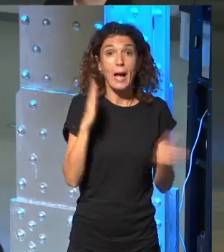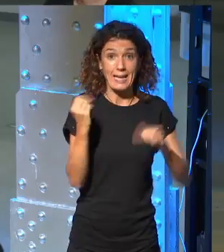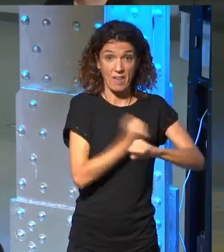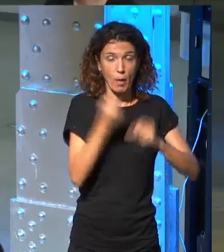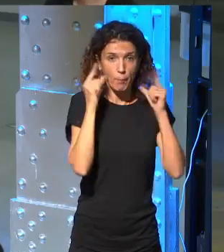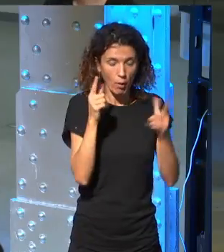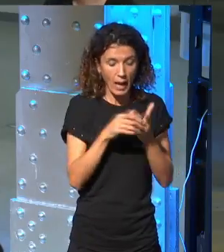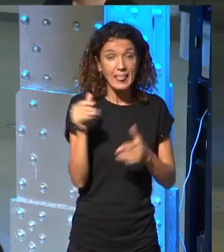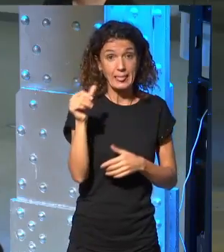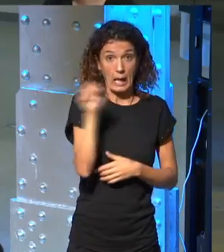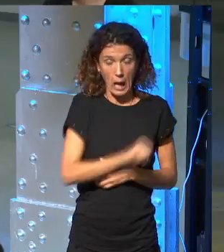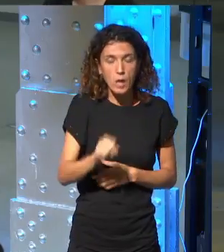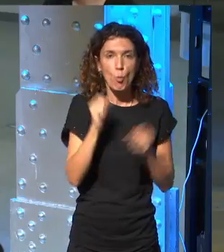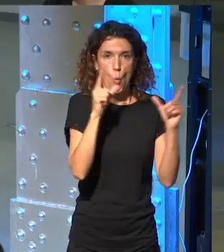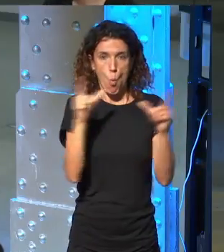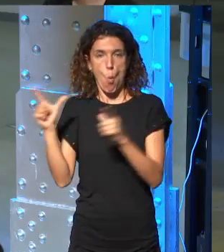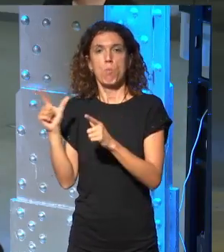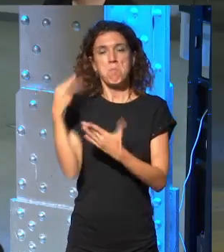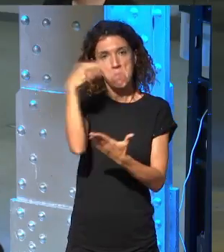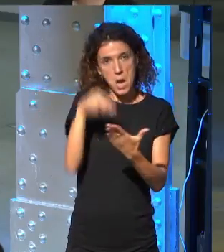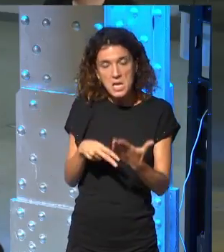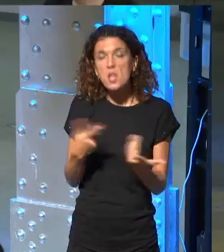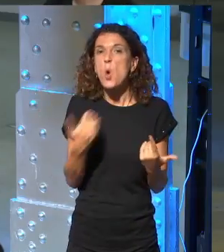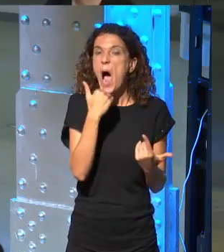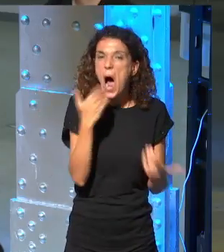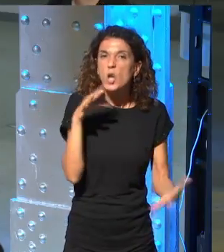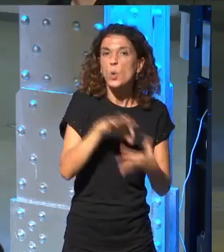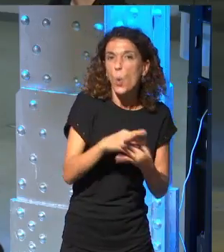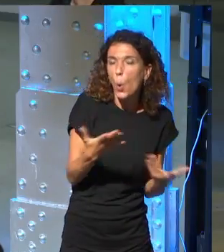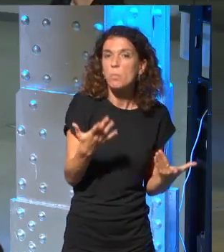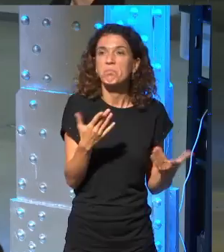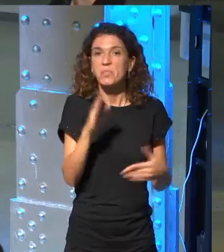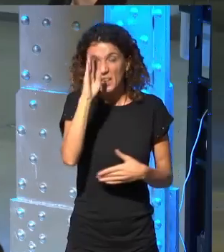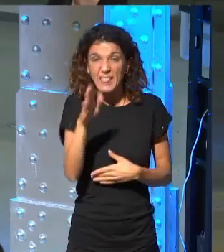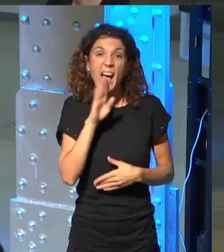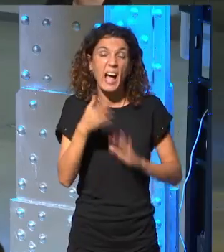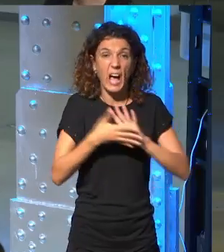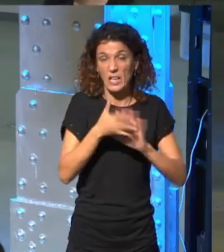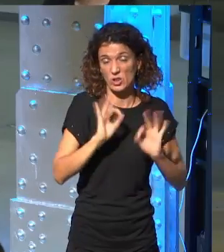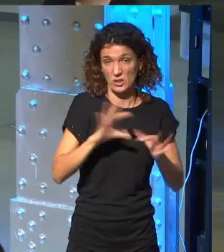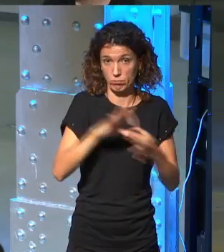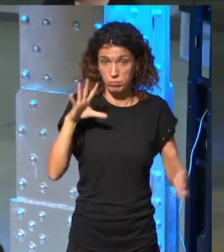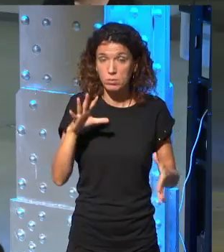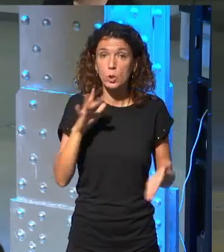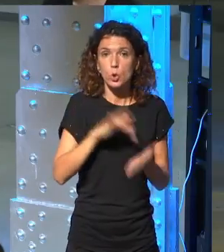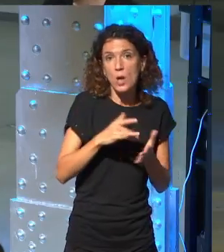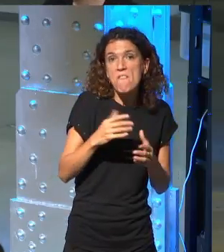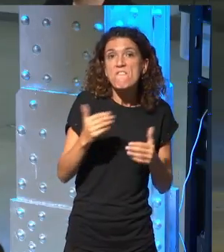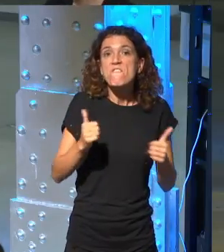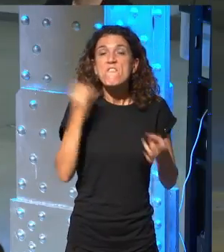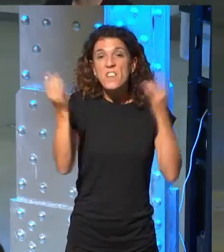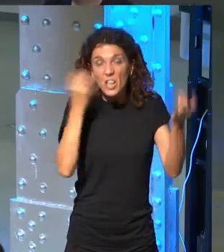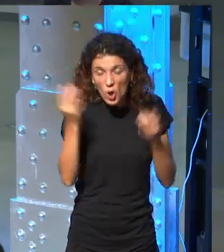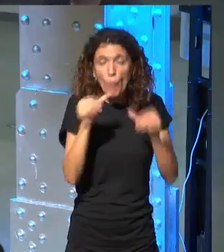está escuchando este año, y creo que de algún modo, aunque no tiene ninguna relación especialmente directa con lo que he hecho, ya. Más allá de jugar con una ficción en